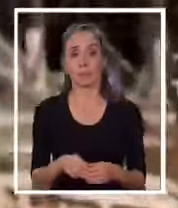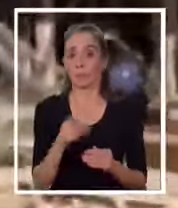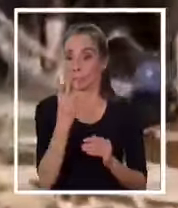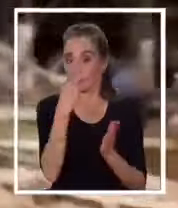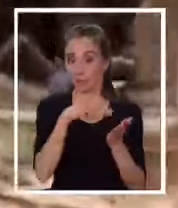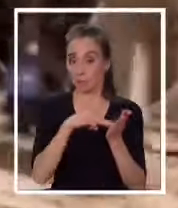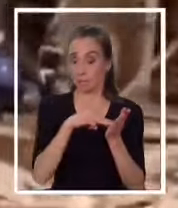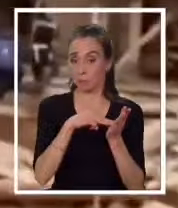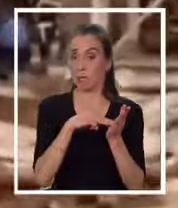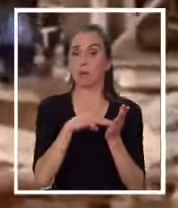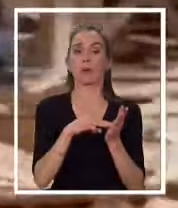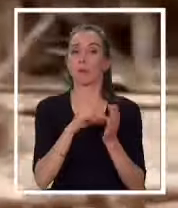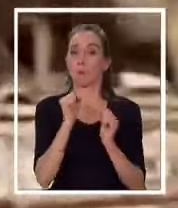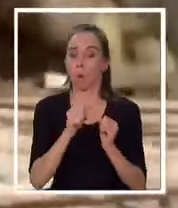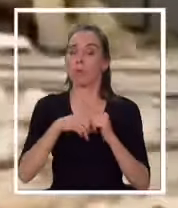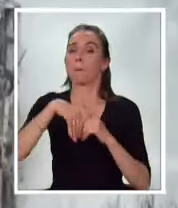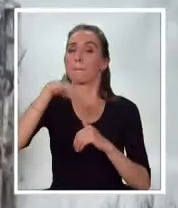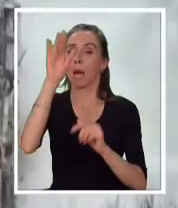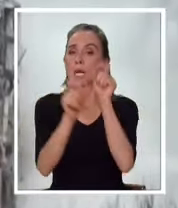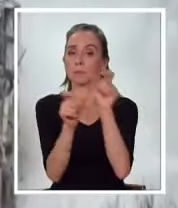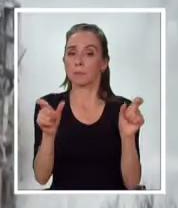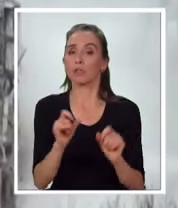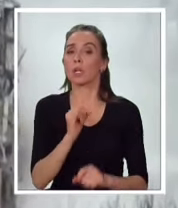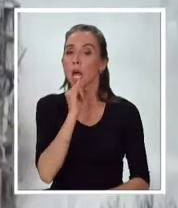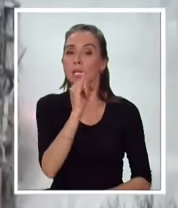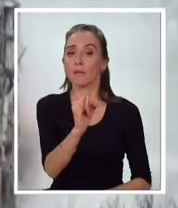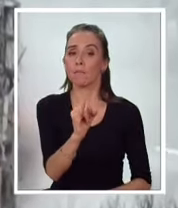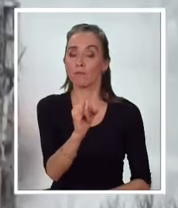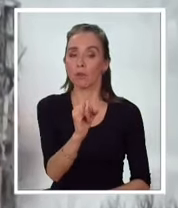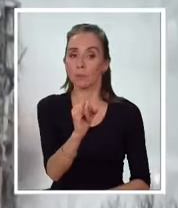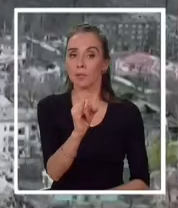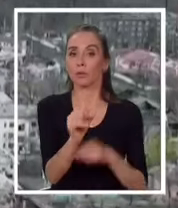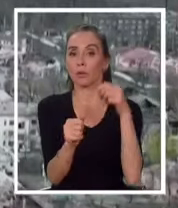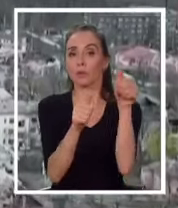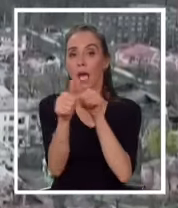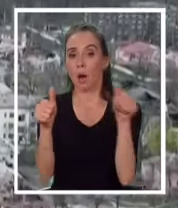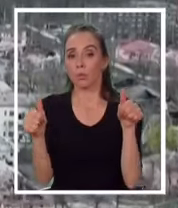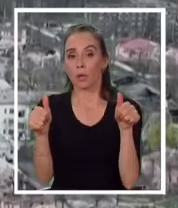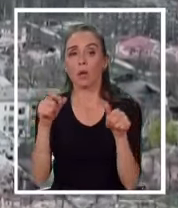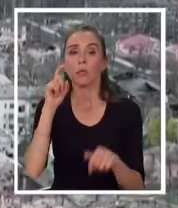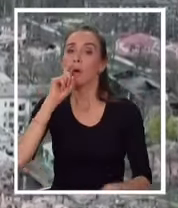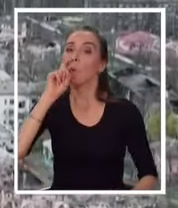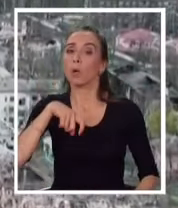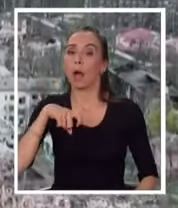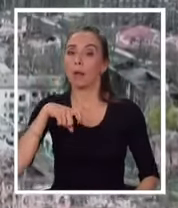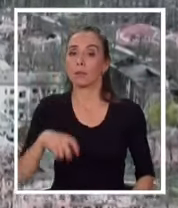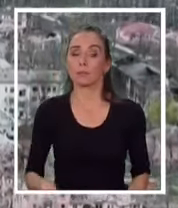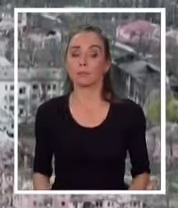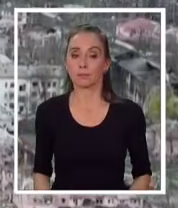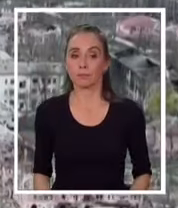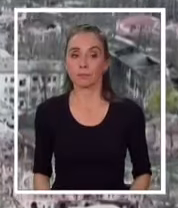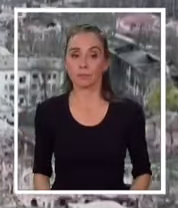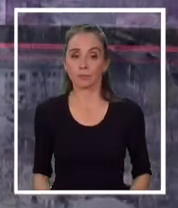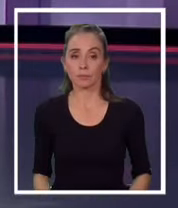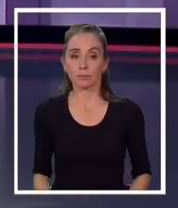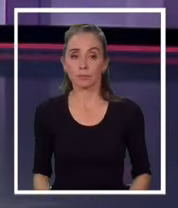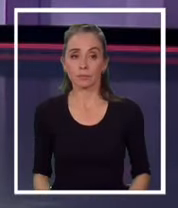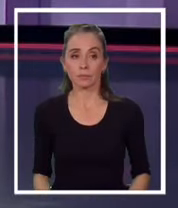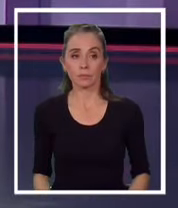que podría ser mucho más alta, según información que manejan autoridades ucranianas.